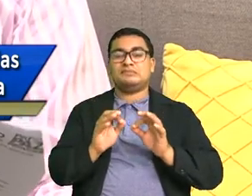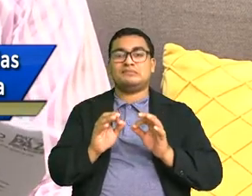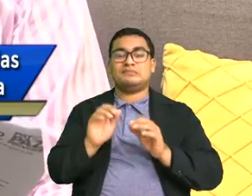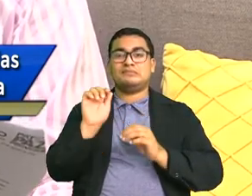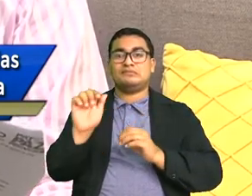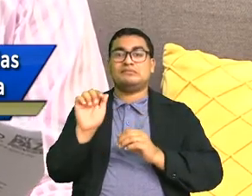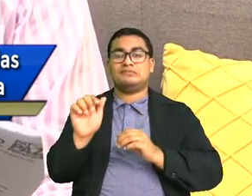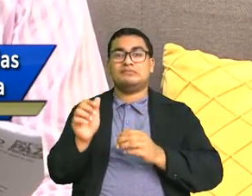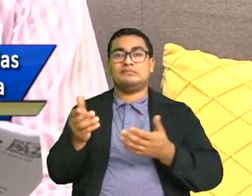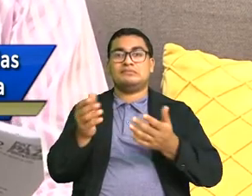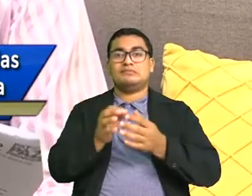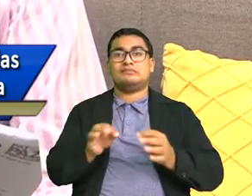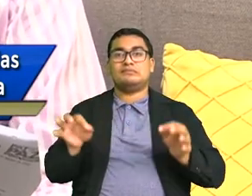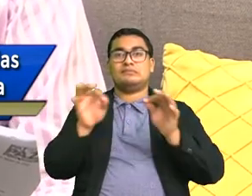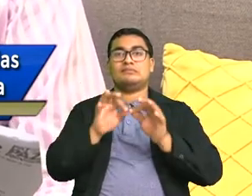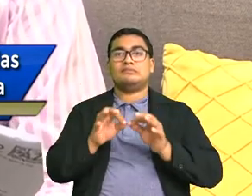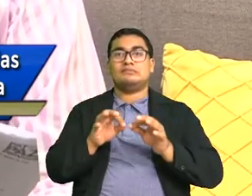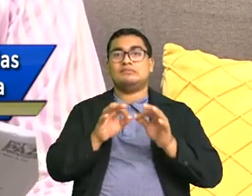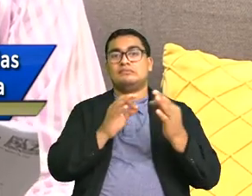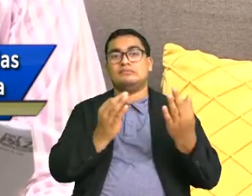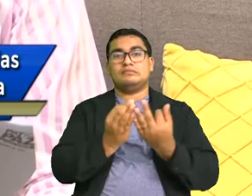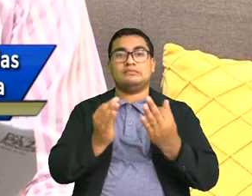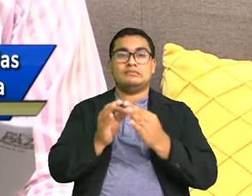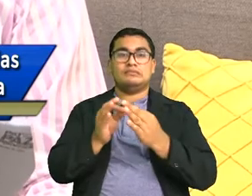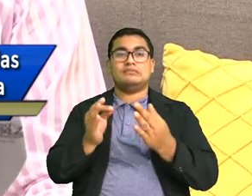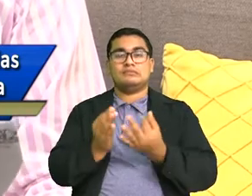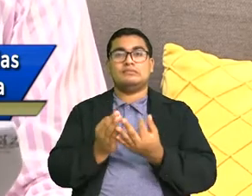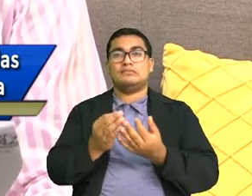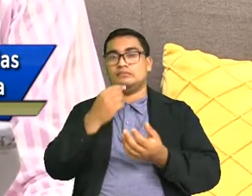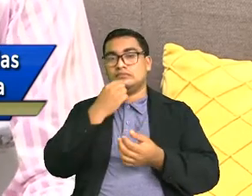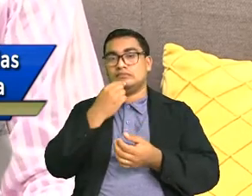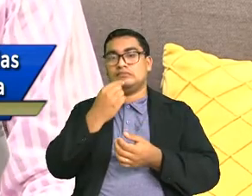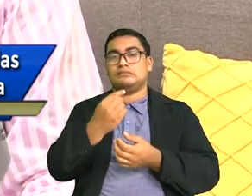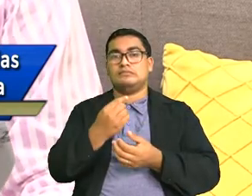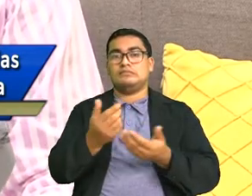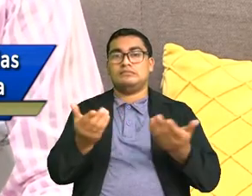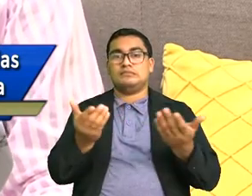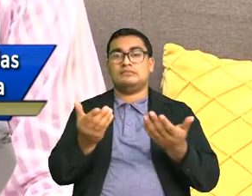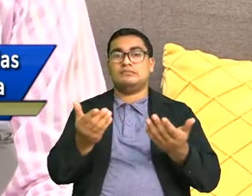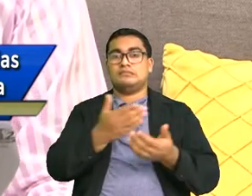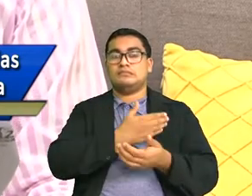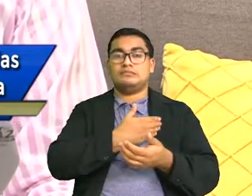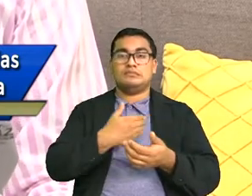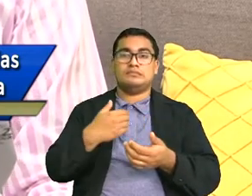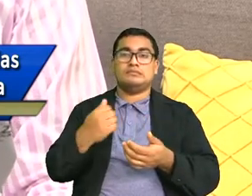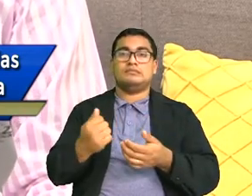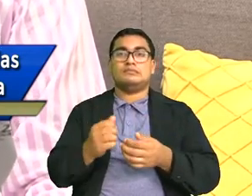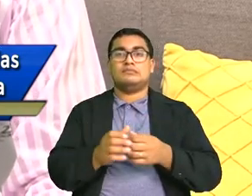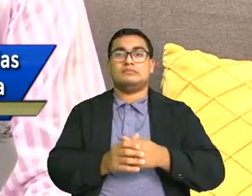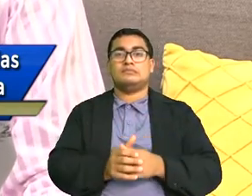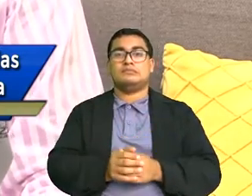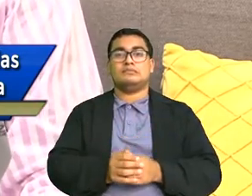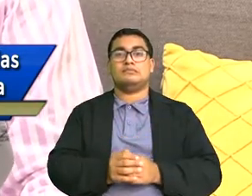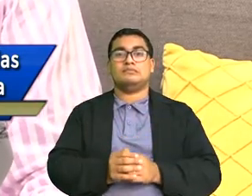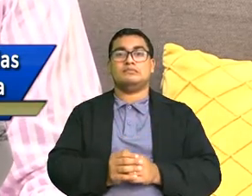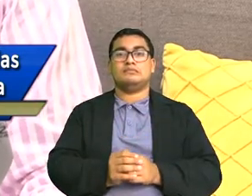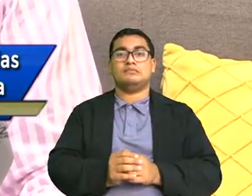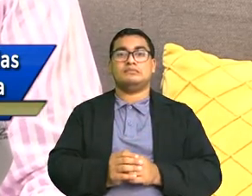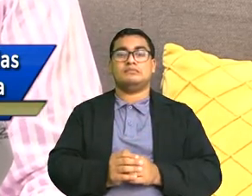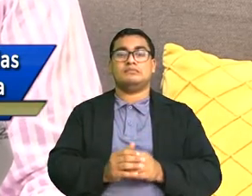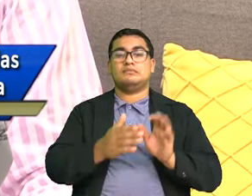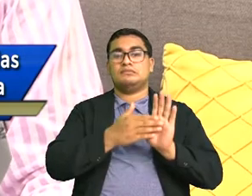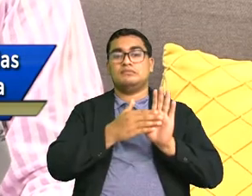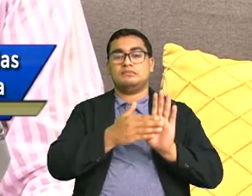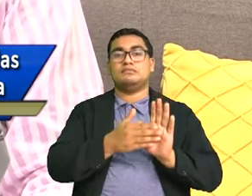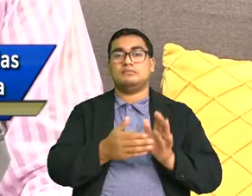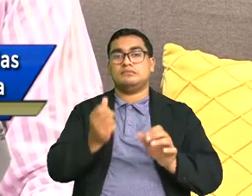incrementar su producción la familia ya sea en maíz frijol e imaginemos teniendo buena experiencia al igual que en sorgo sin embargo hablando de esto del modelo de